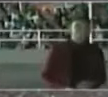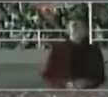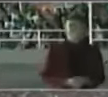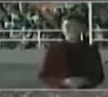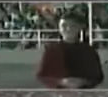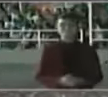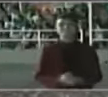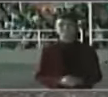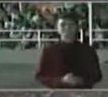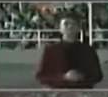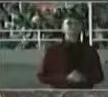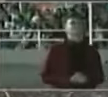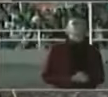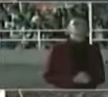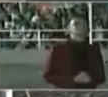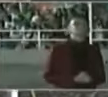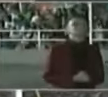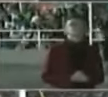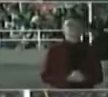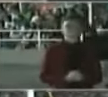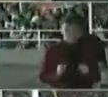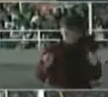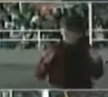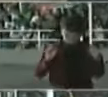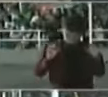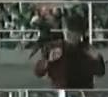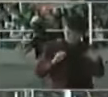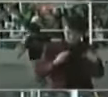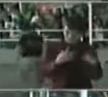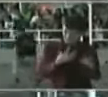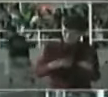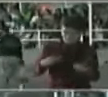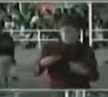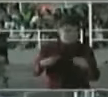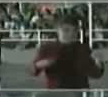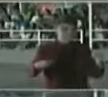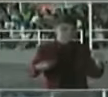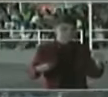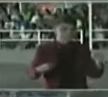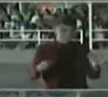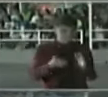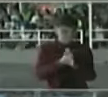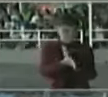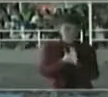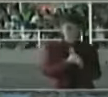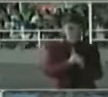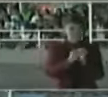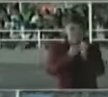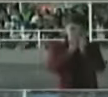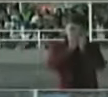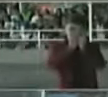Que usted pueda salir de este escenario diciendo: no me pidan que me calle.